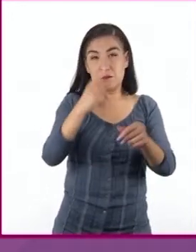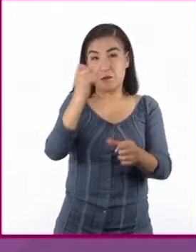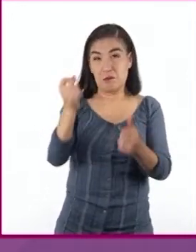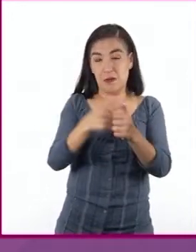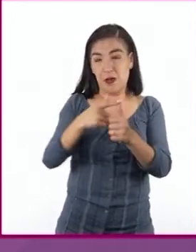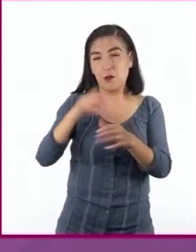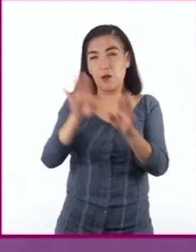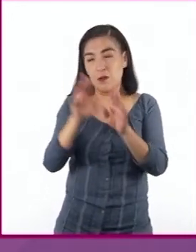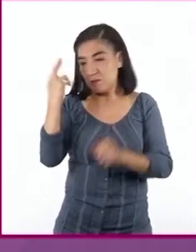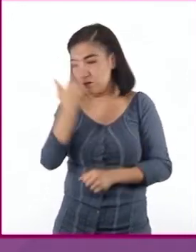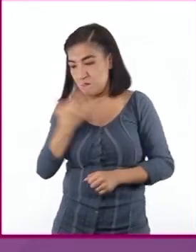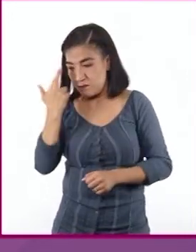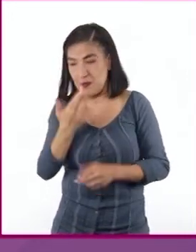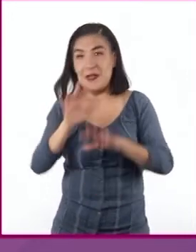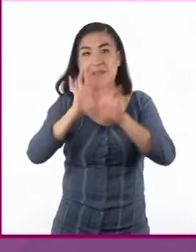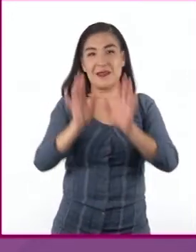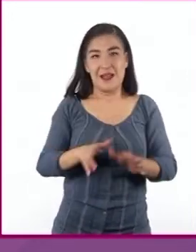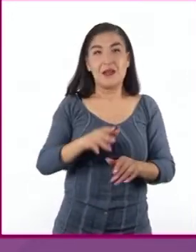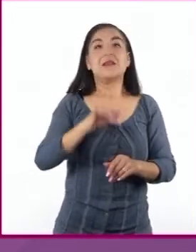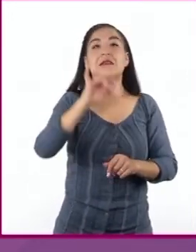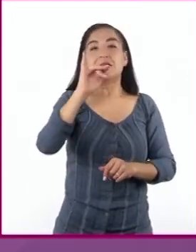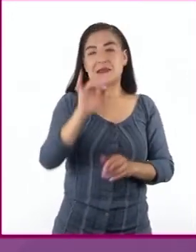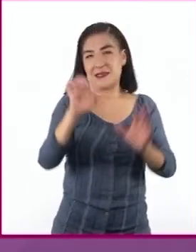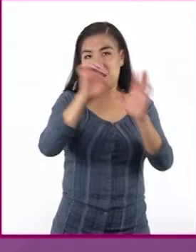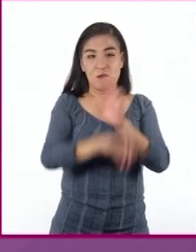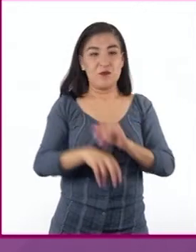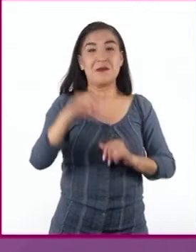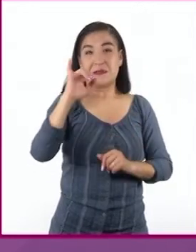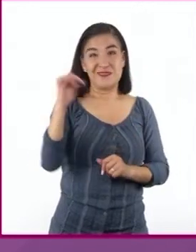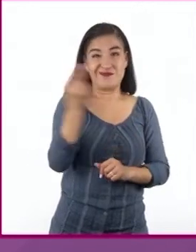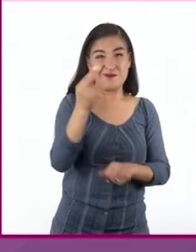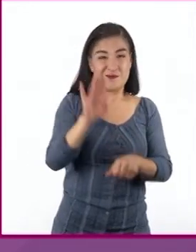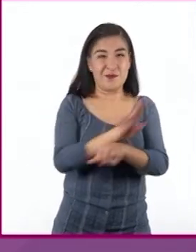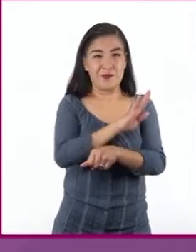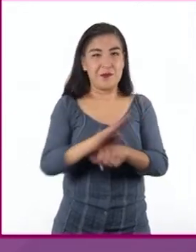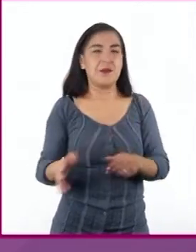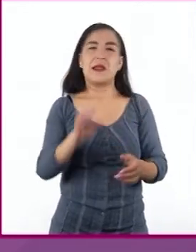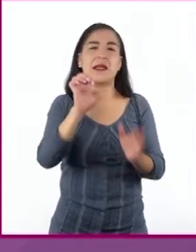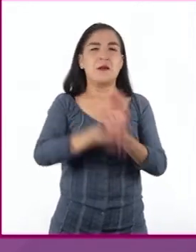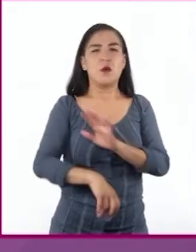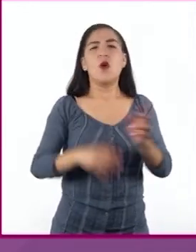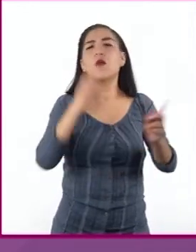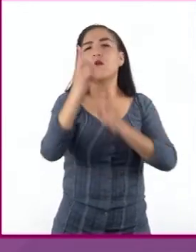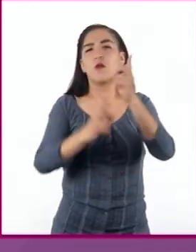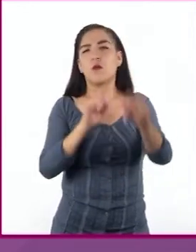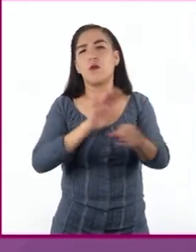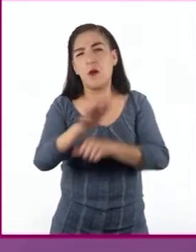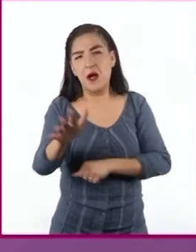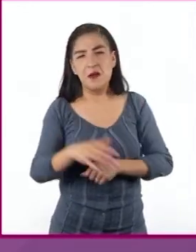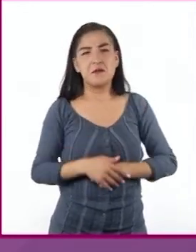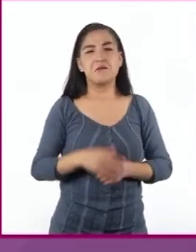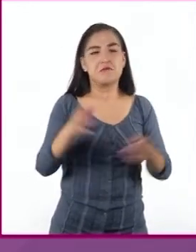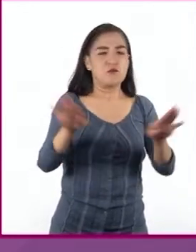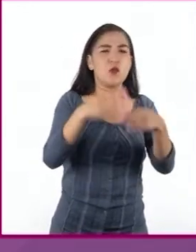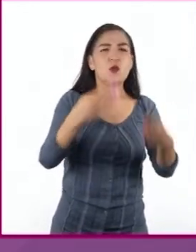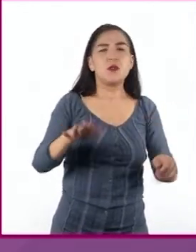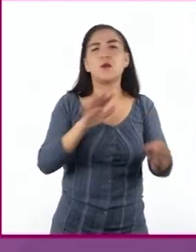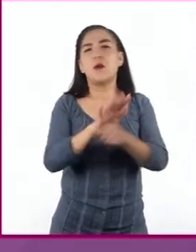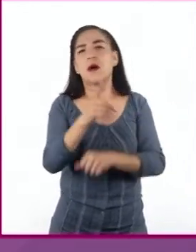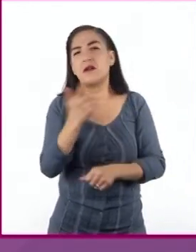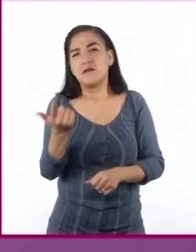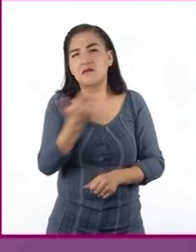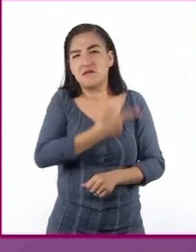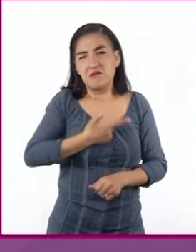información para su beneficio, por ejemplo, qué deporte practicar, qué música escuchar, a